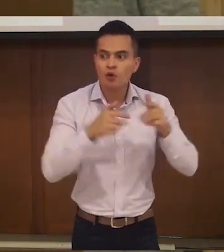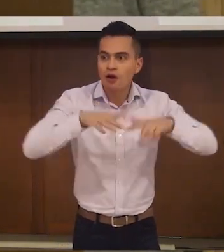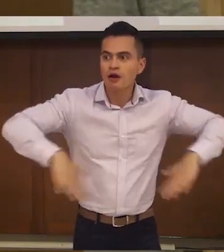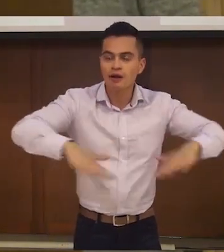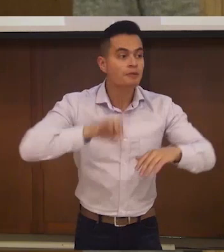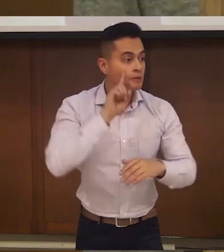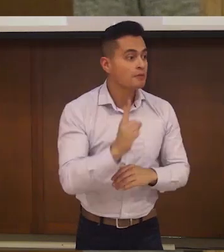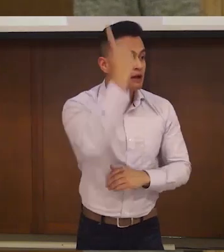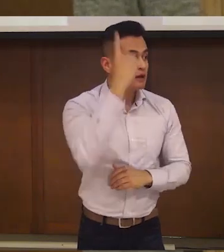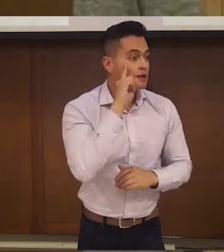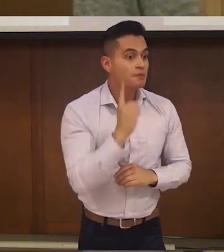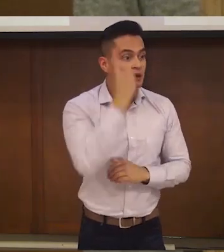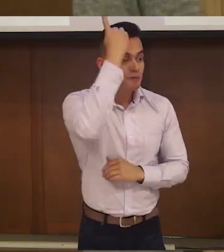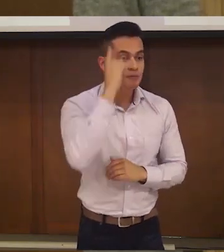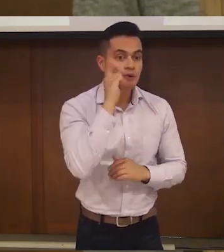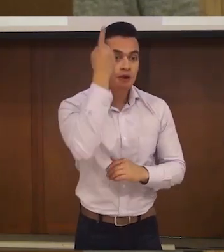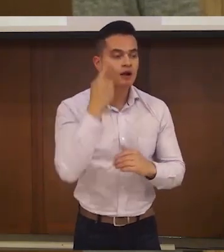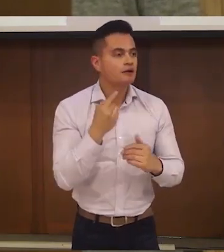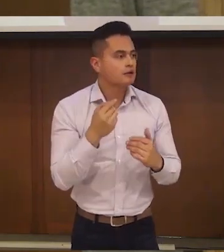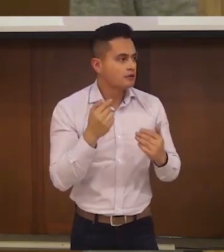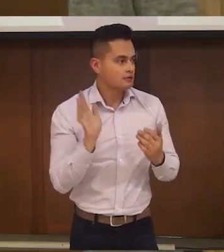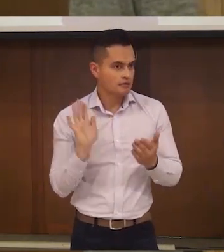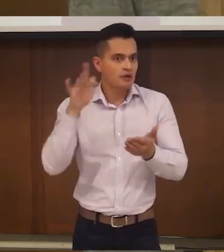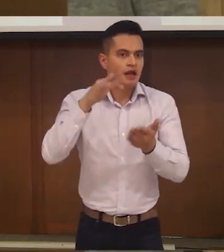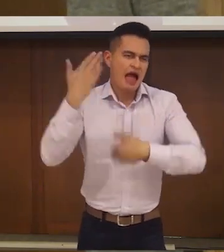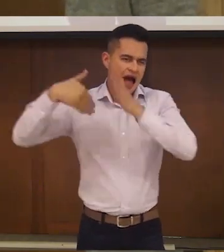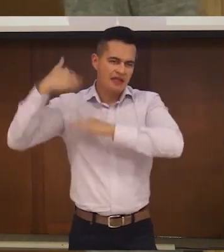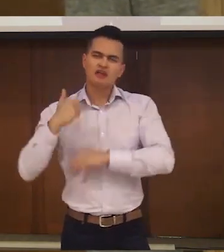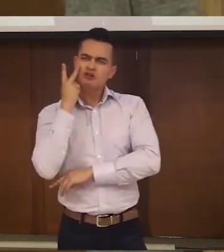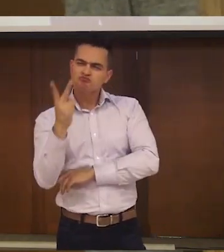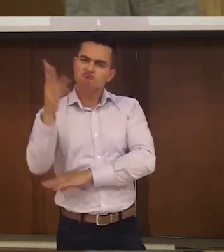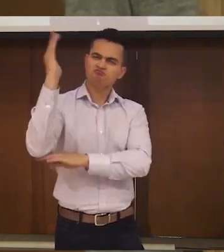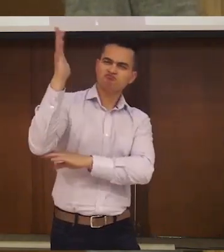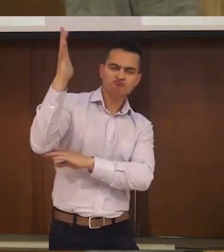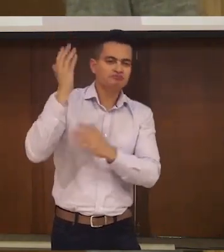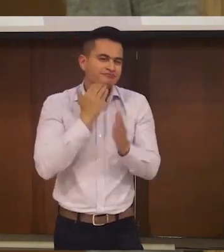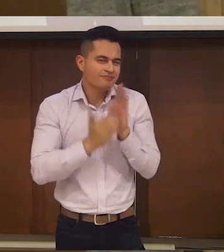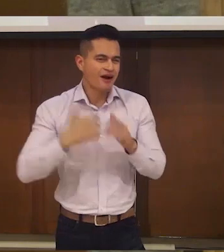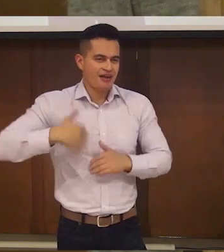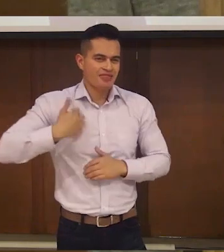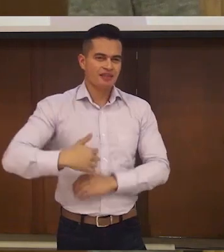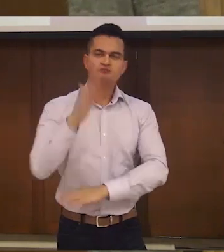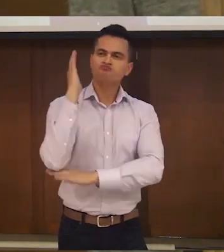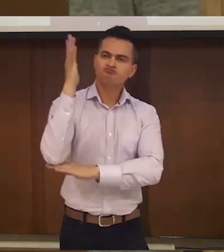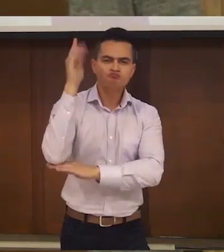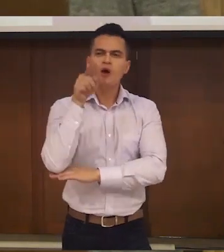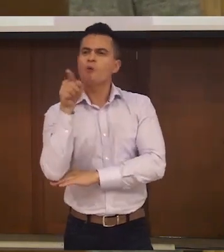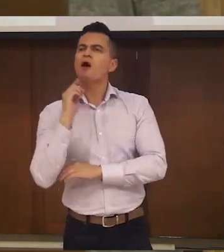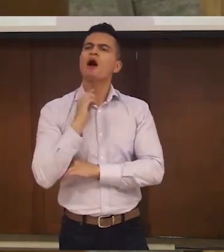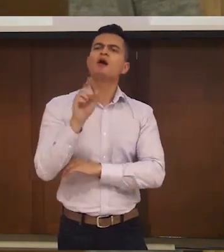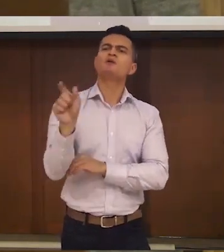la primera vez, por ejemplo, que veo de cerca, lo he visto en los discursos, en la Argentina también, la